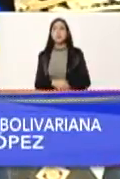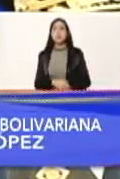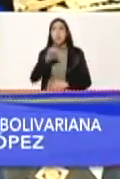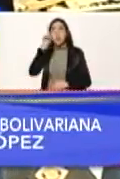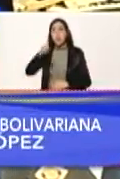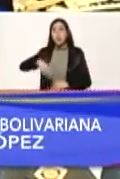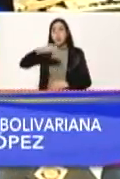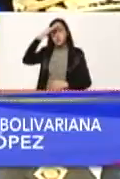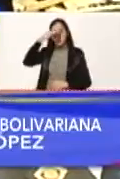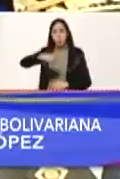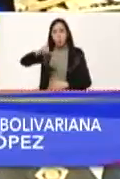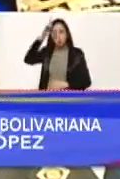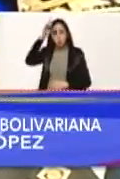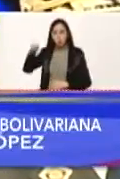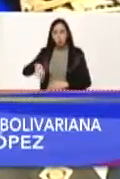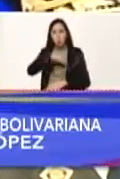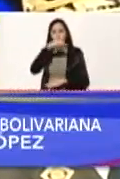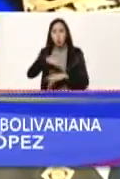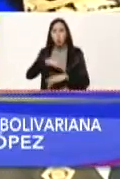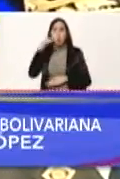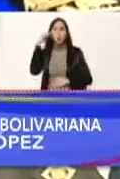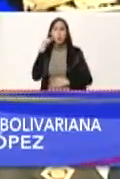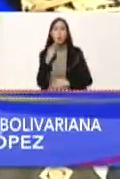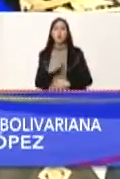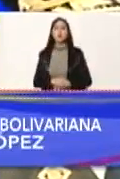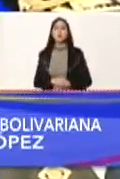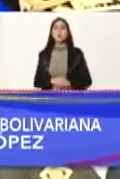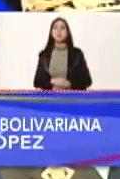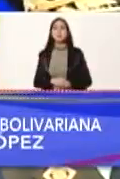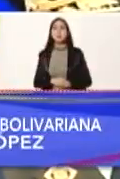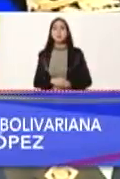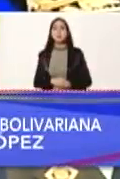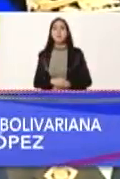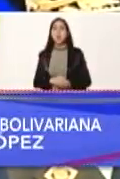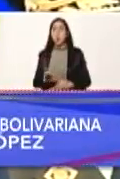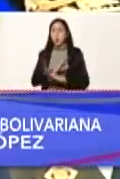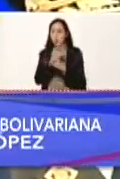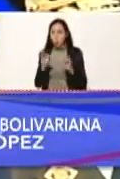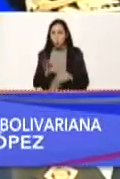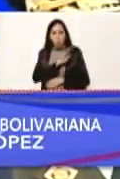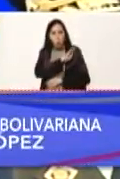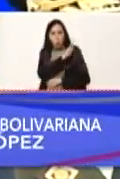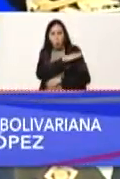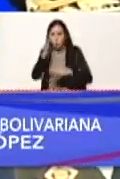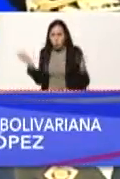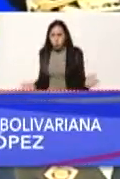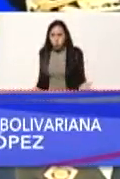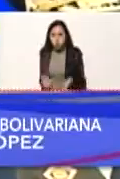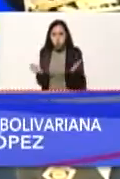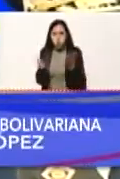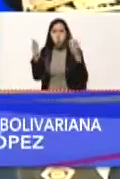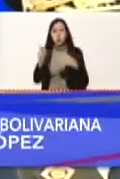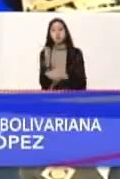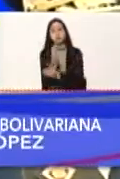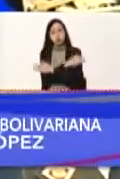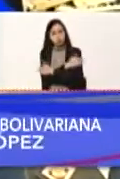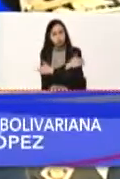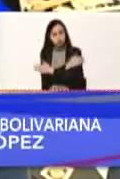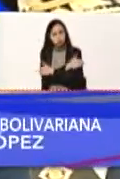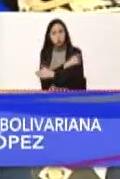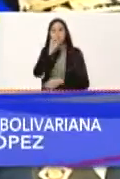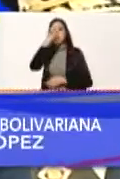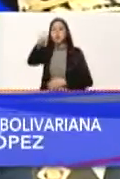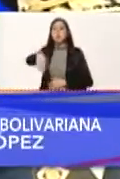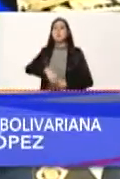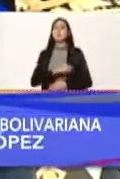Milicia Nacional Bolivariana ha sido una inyección de energía, lo felicito. Llevó